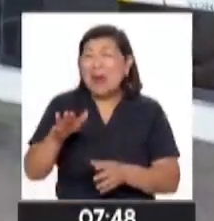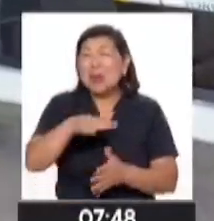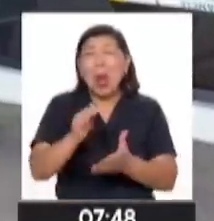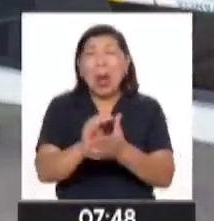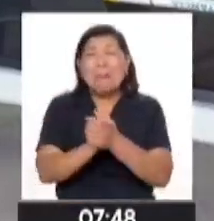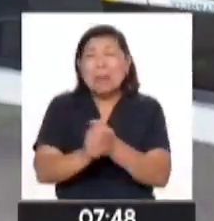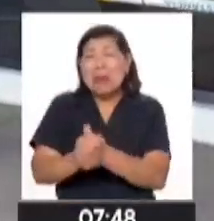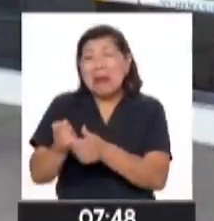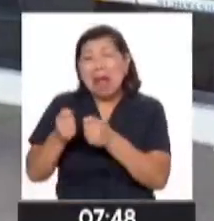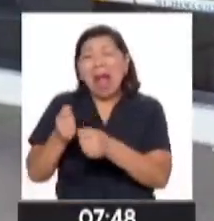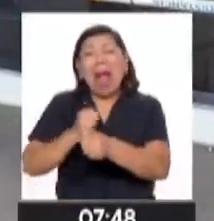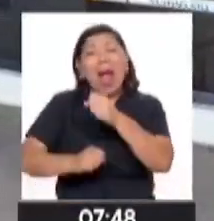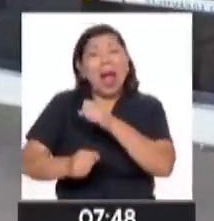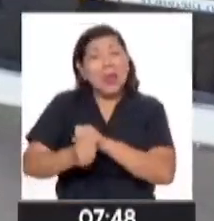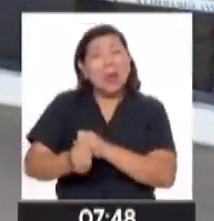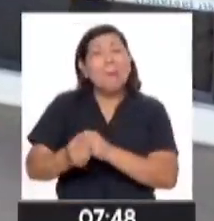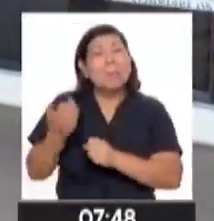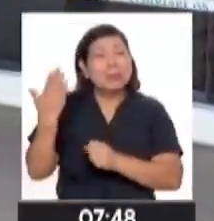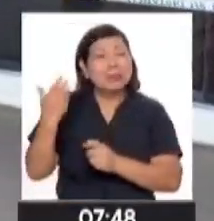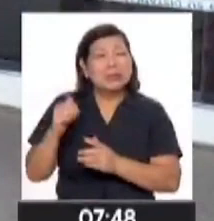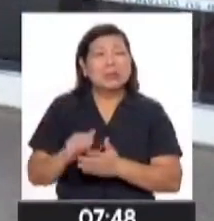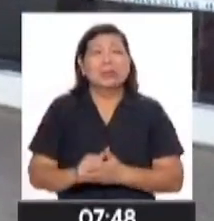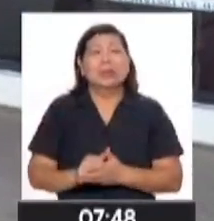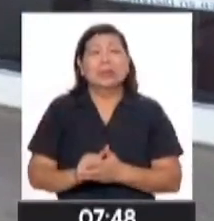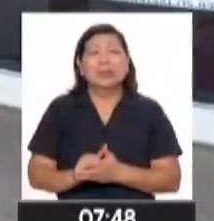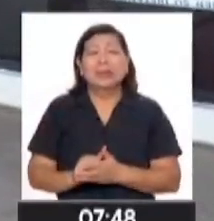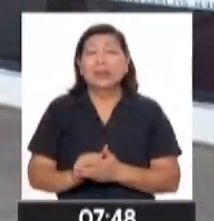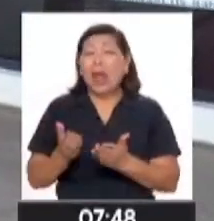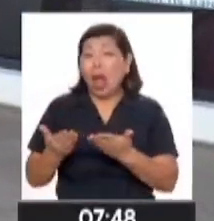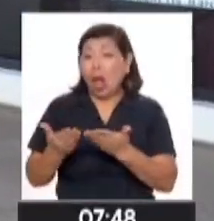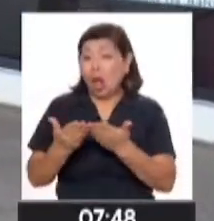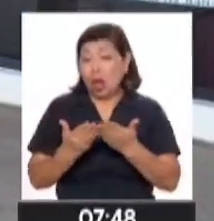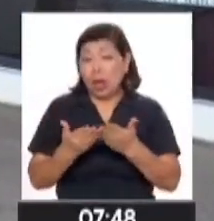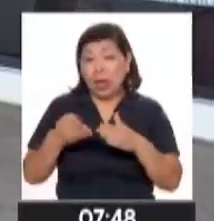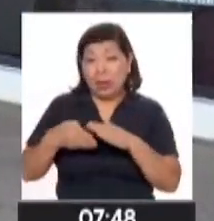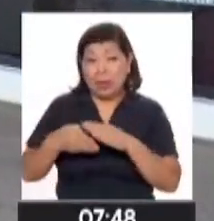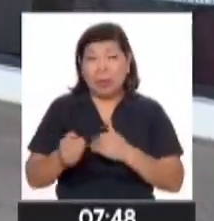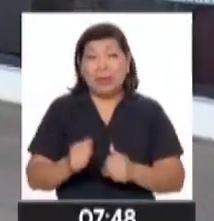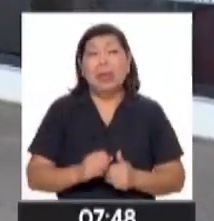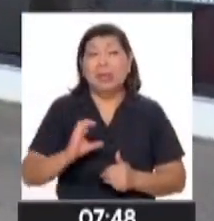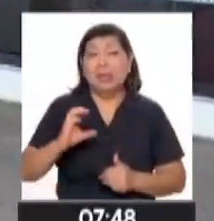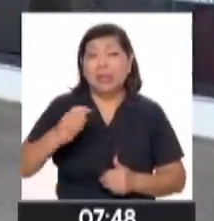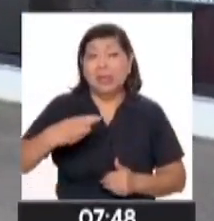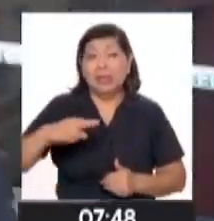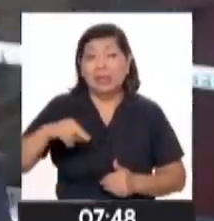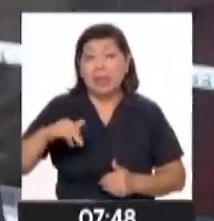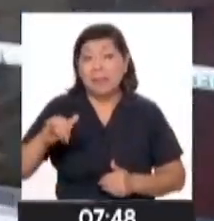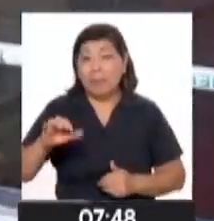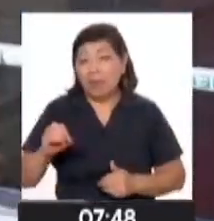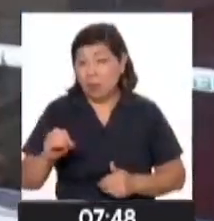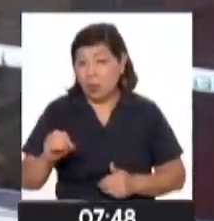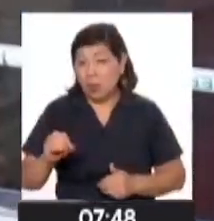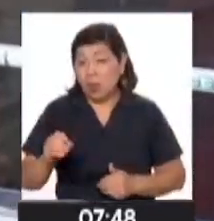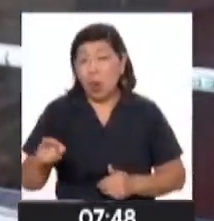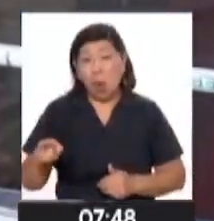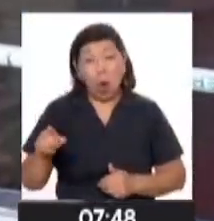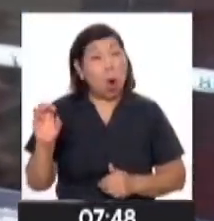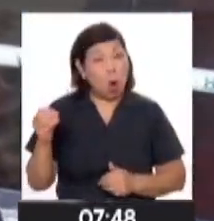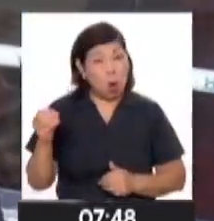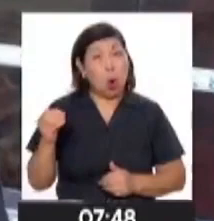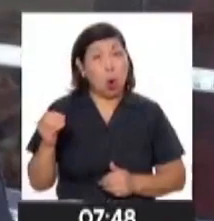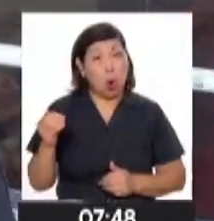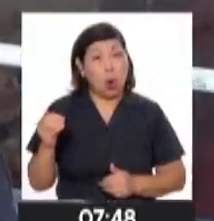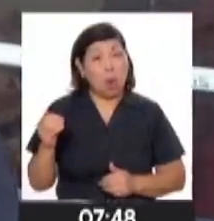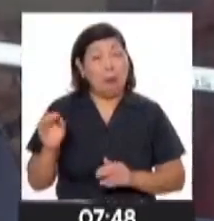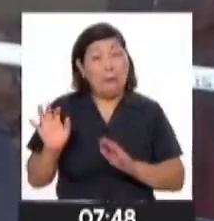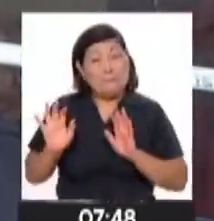escolar desde el año pasado. En el plantel ubicado en la provincia de Chanchamayo, indican que el joven habría